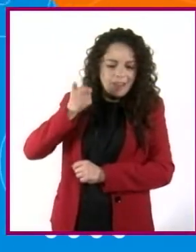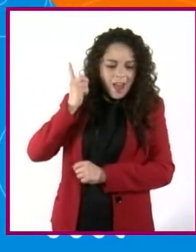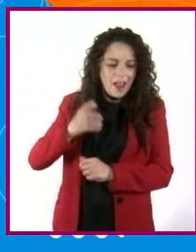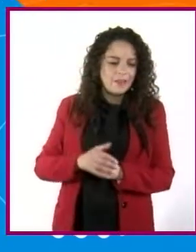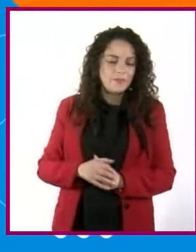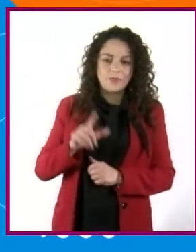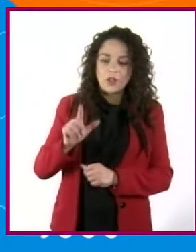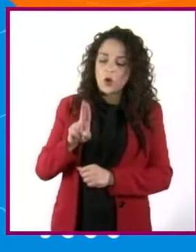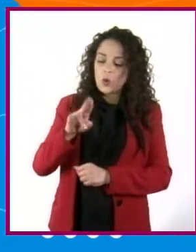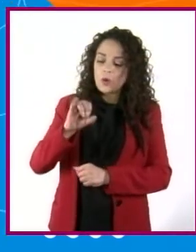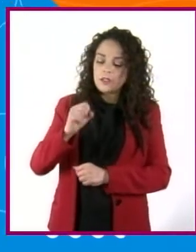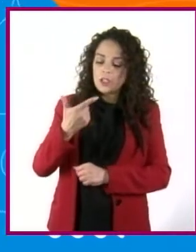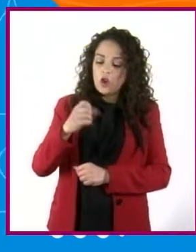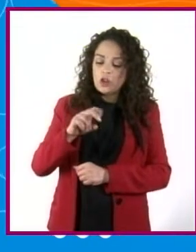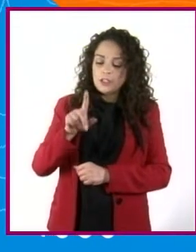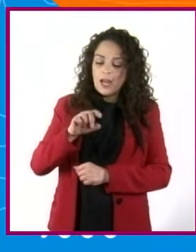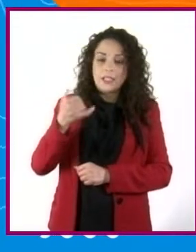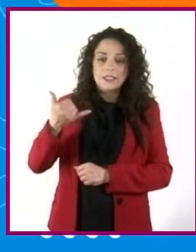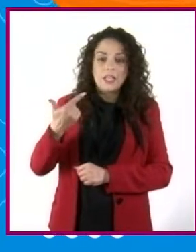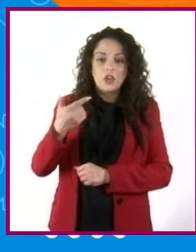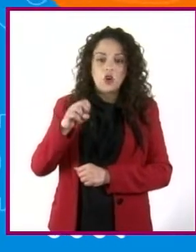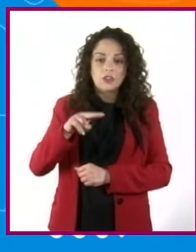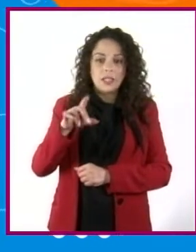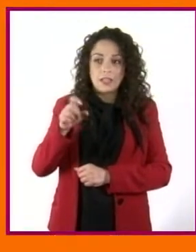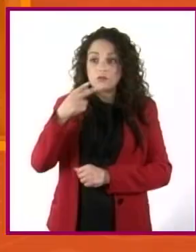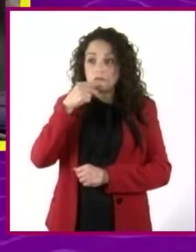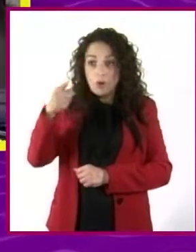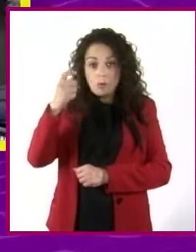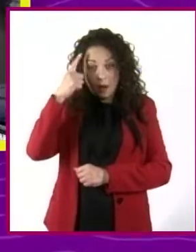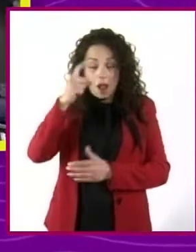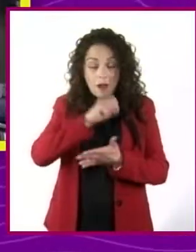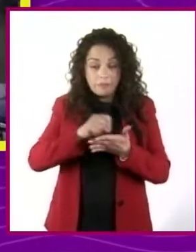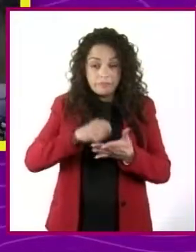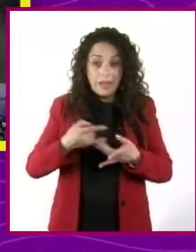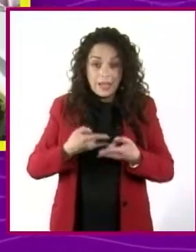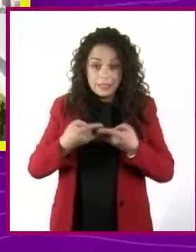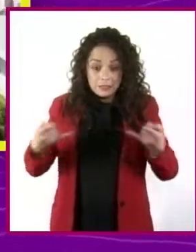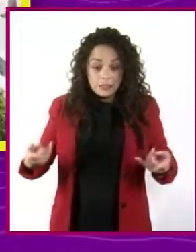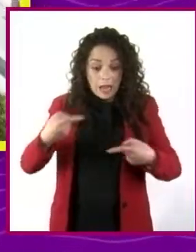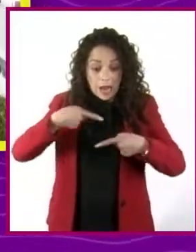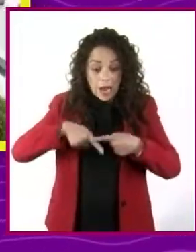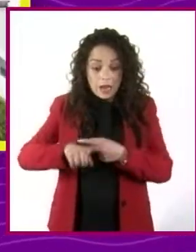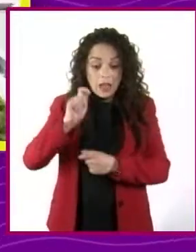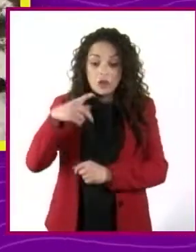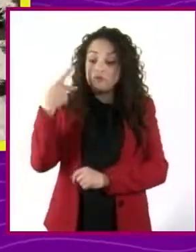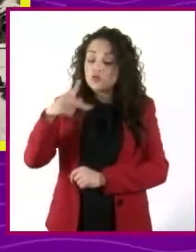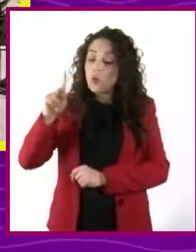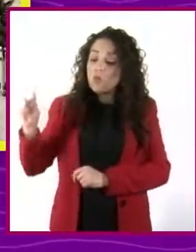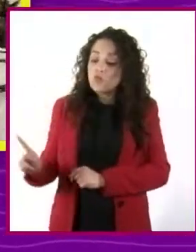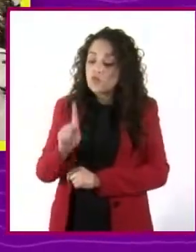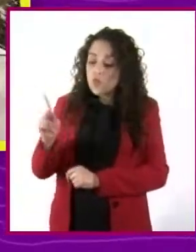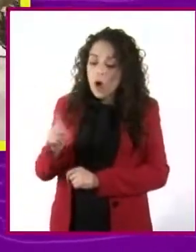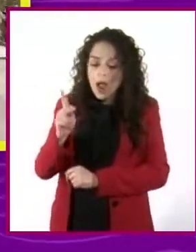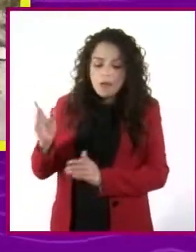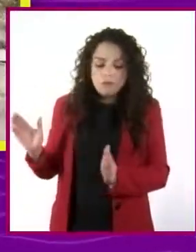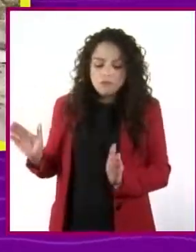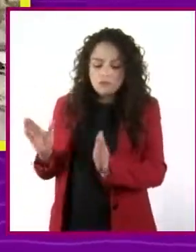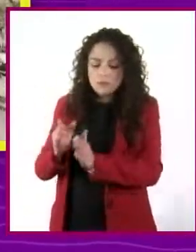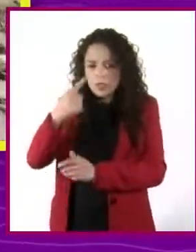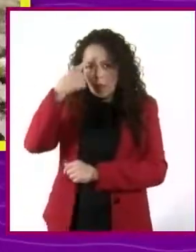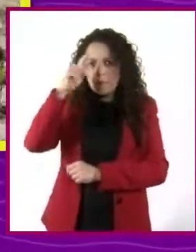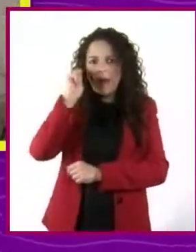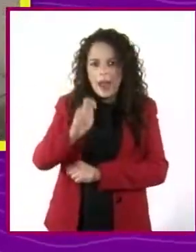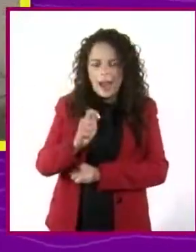Luis González y González, un historiador que partió de la historia de su pequeño pueblo para plantearse